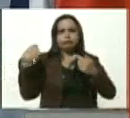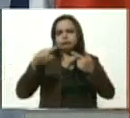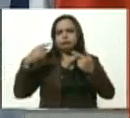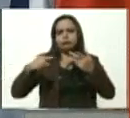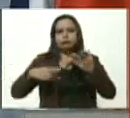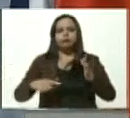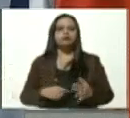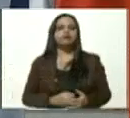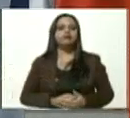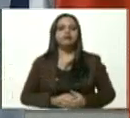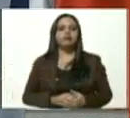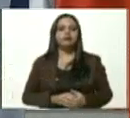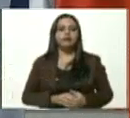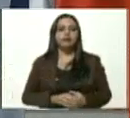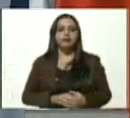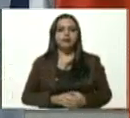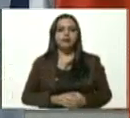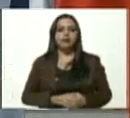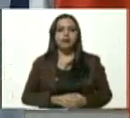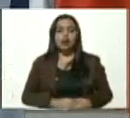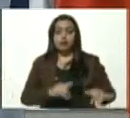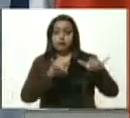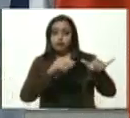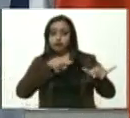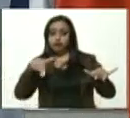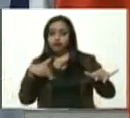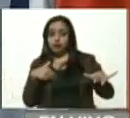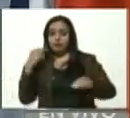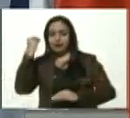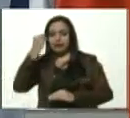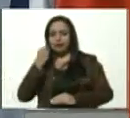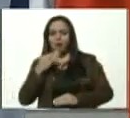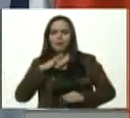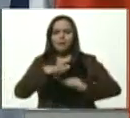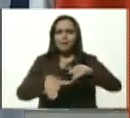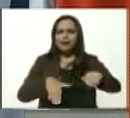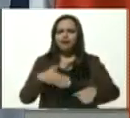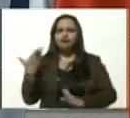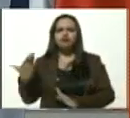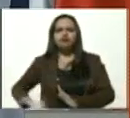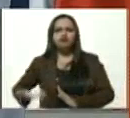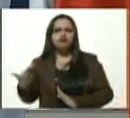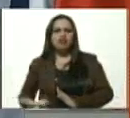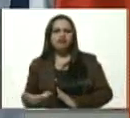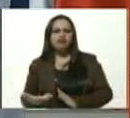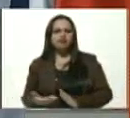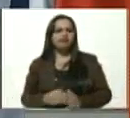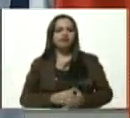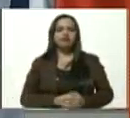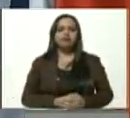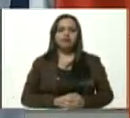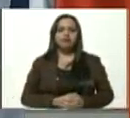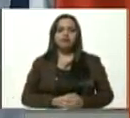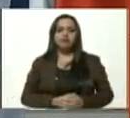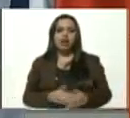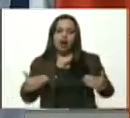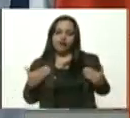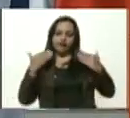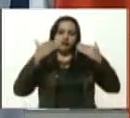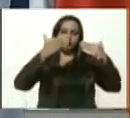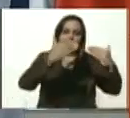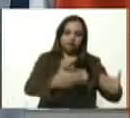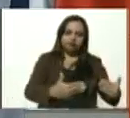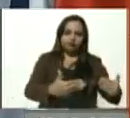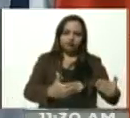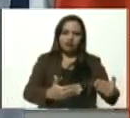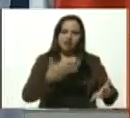sentido, creemos que esto va a ser un paso decisivo para avanzar en